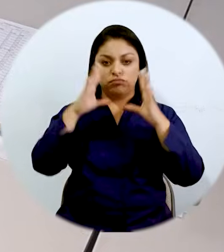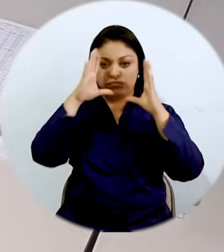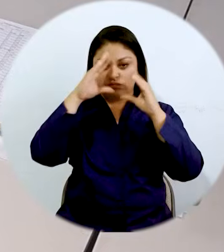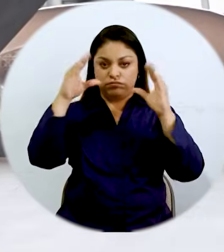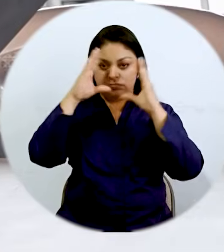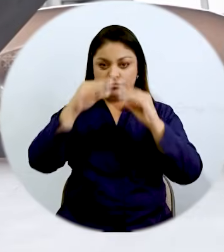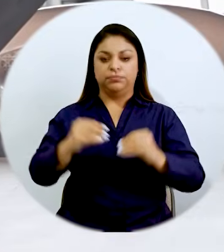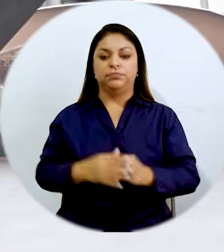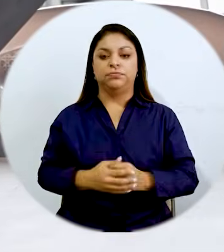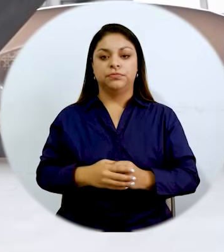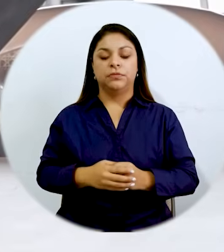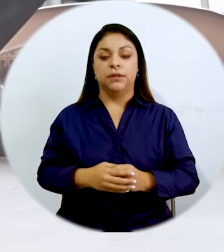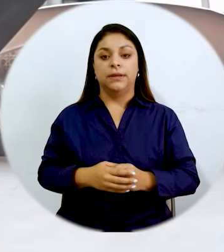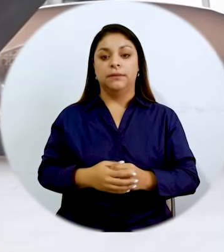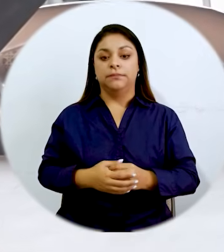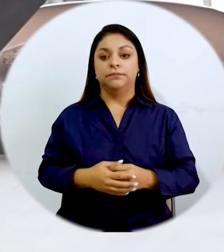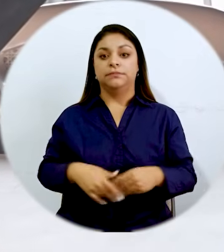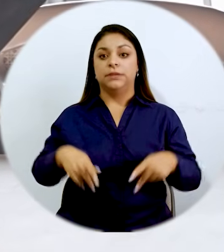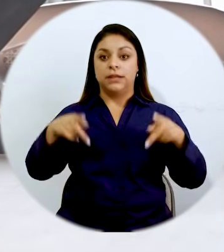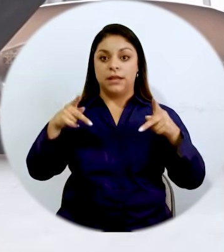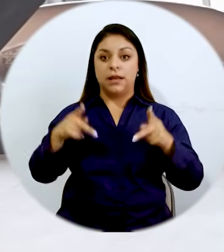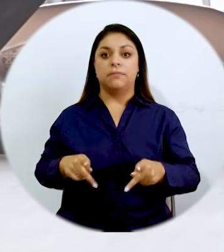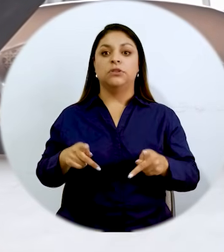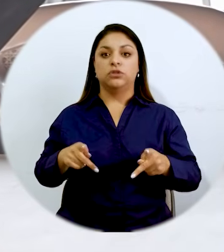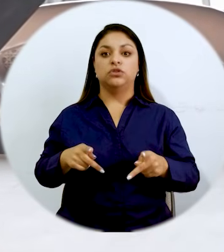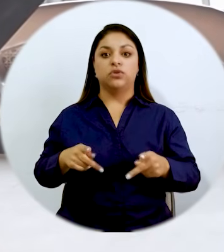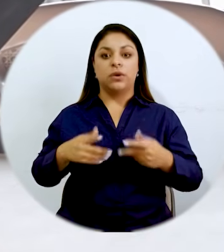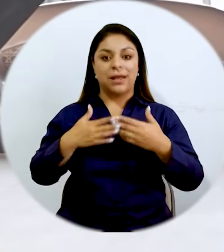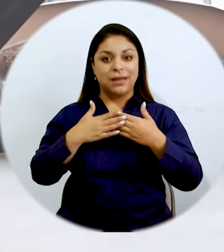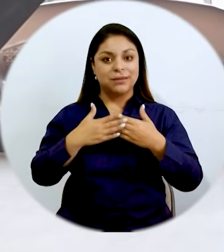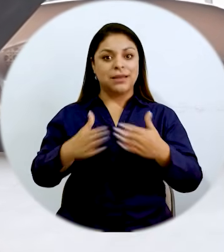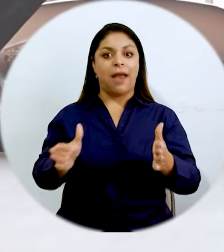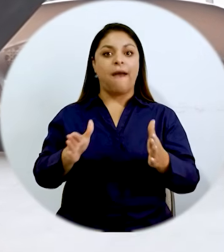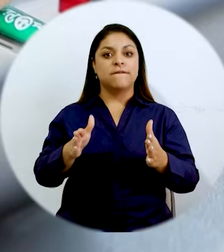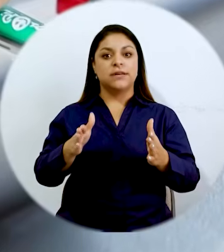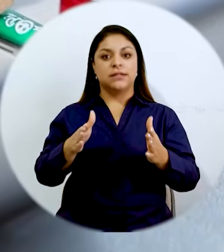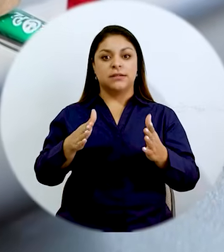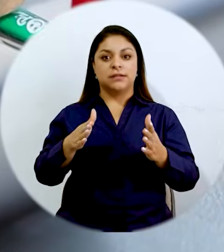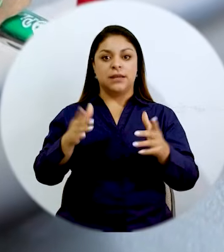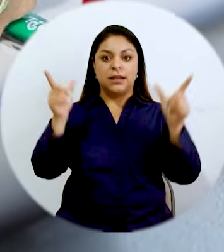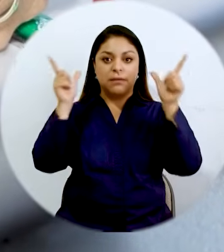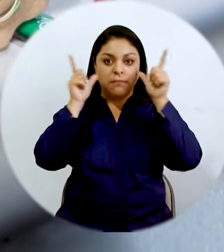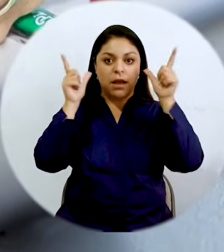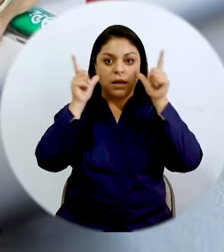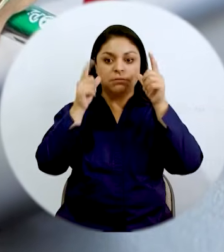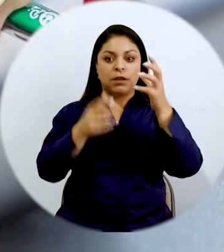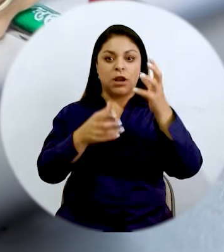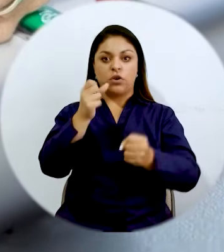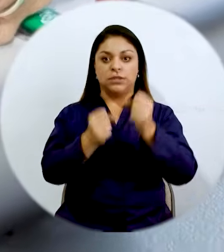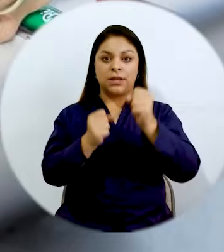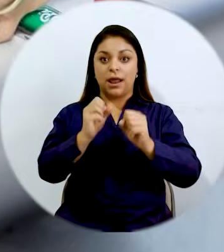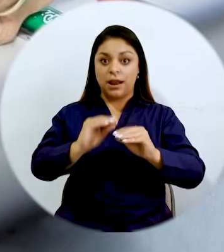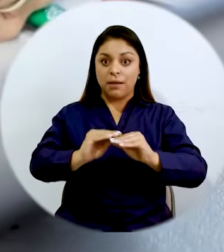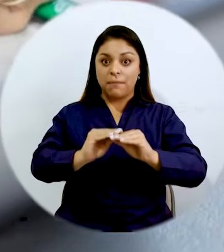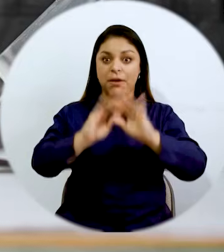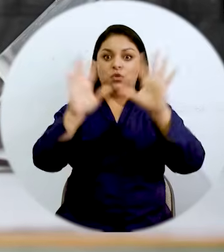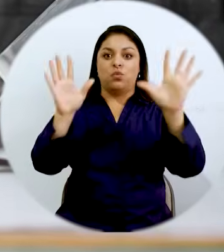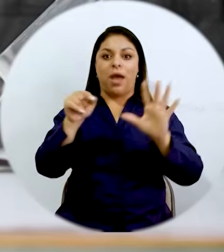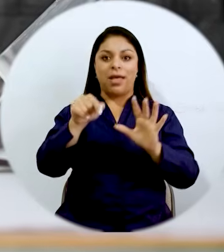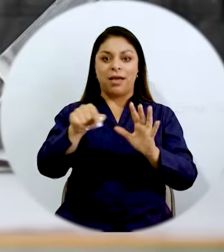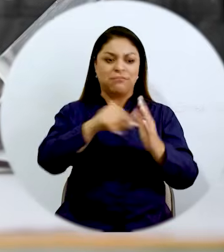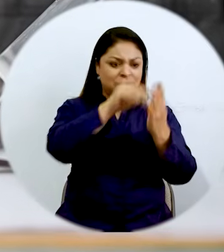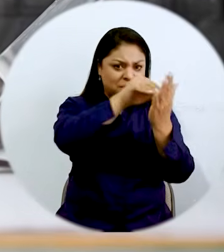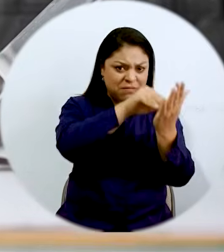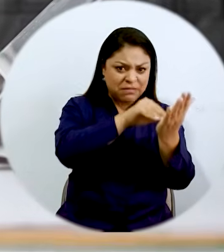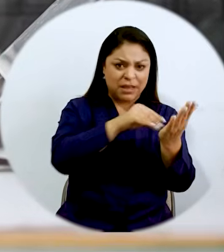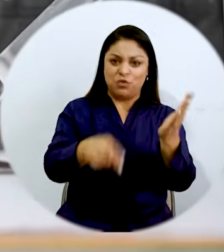que la persona que va a abrir el portillo a las vacas para que vengan al ordeño en la madrugada, ahí comienza a